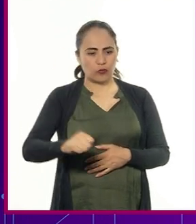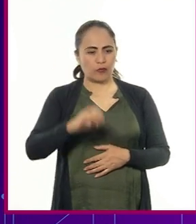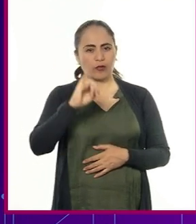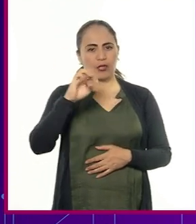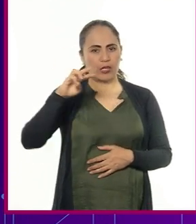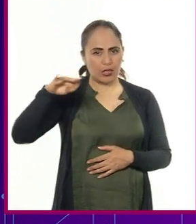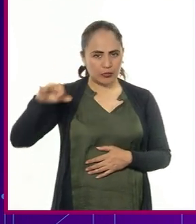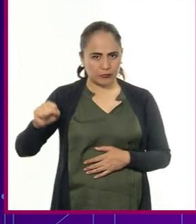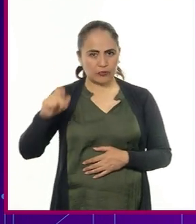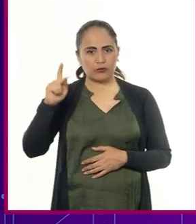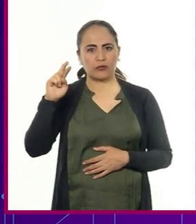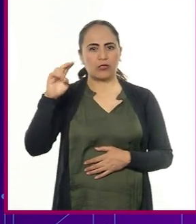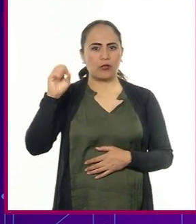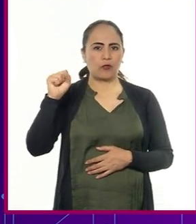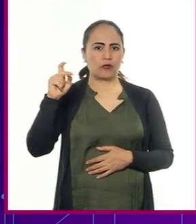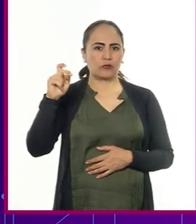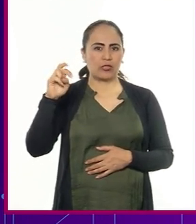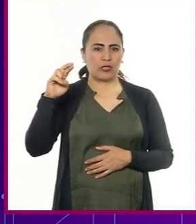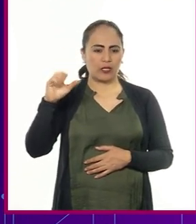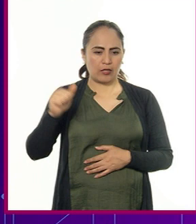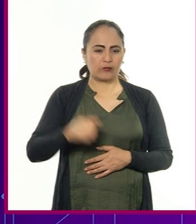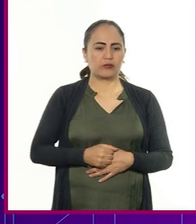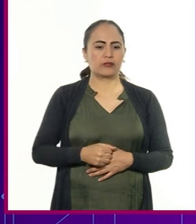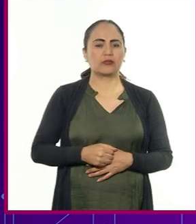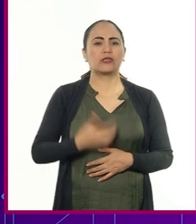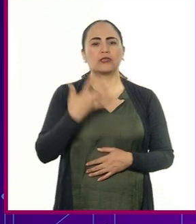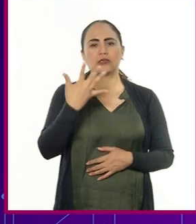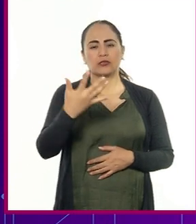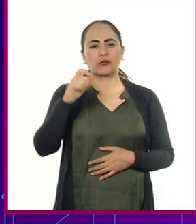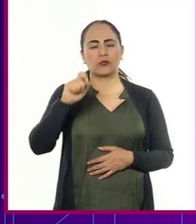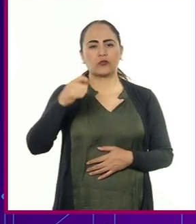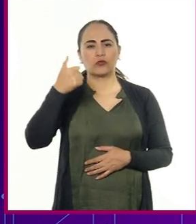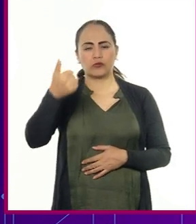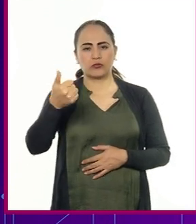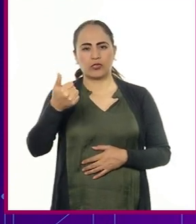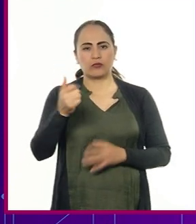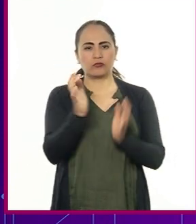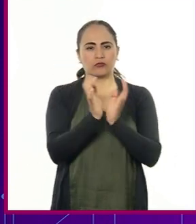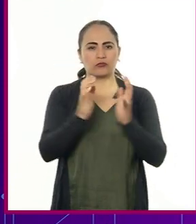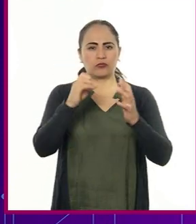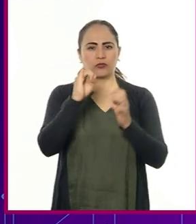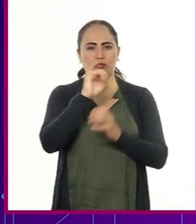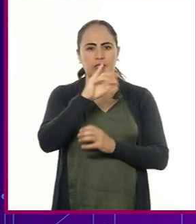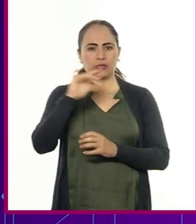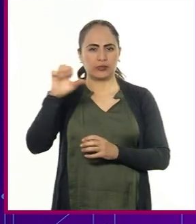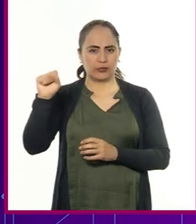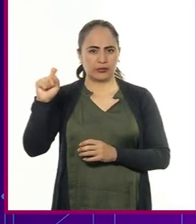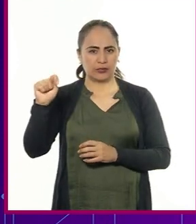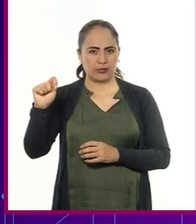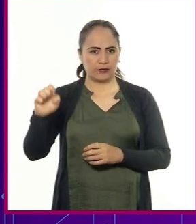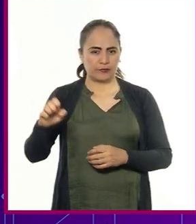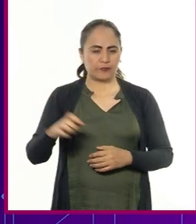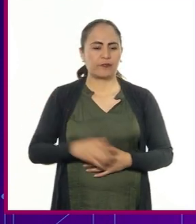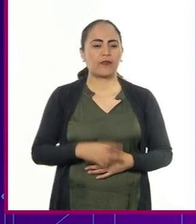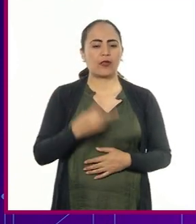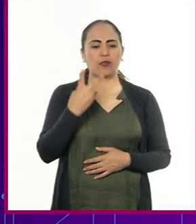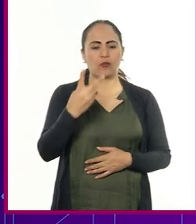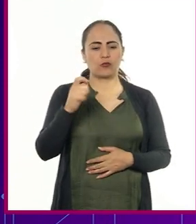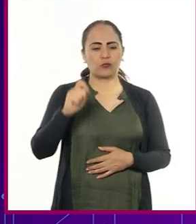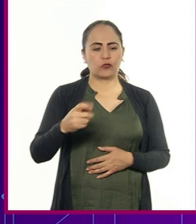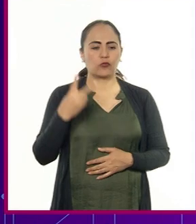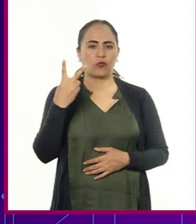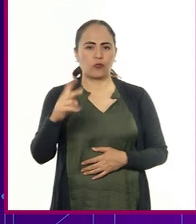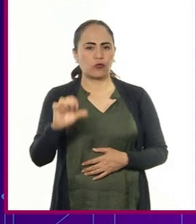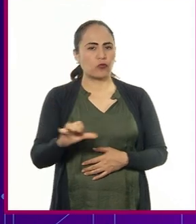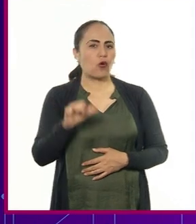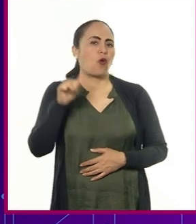Prospera, el 5.6% al ISSSTE y el 2.2%